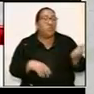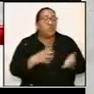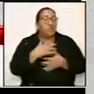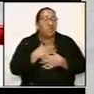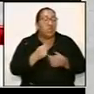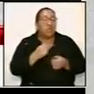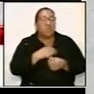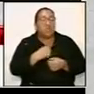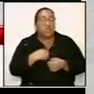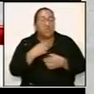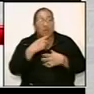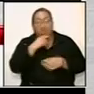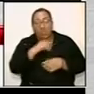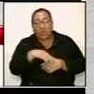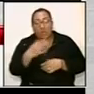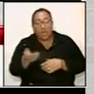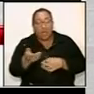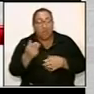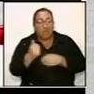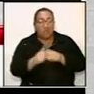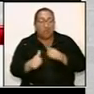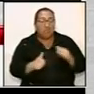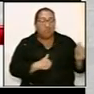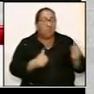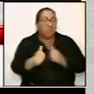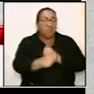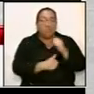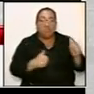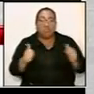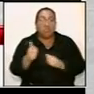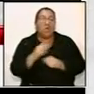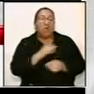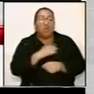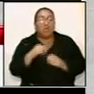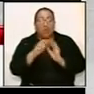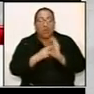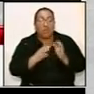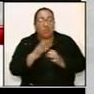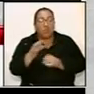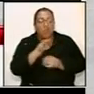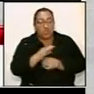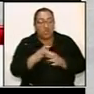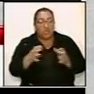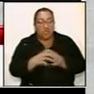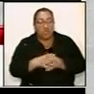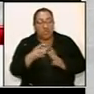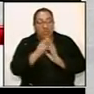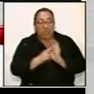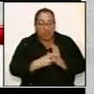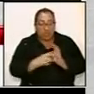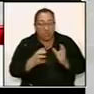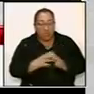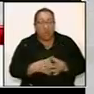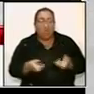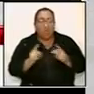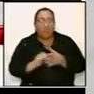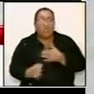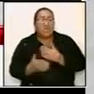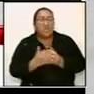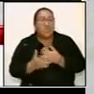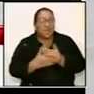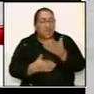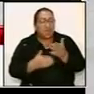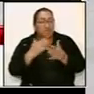Salud, por otro lado, y aislados los gobiernos regionales y los gobiernos locales, cuando son los que están más cercanos a